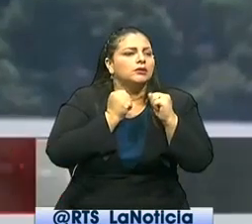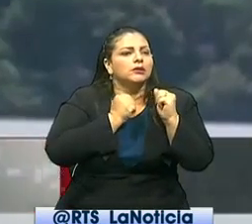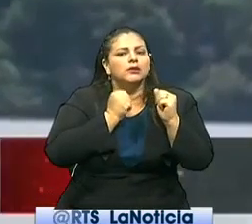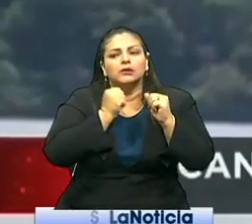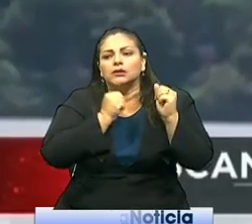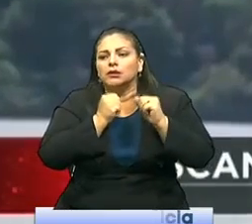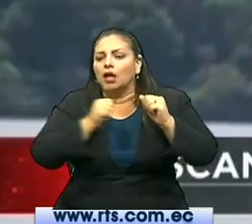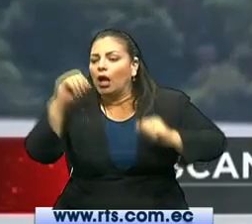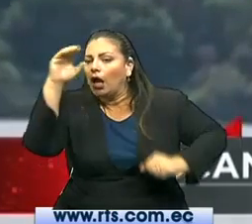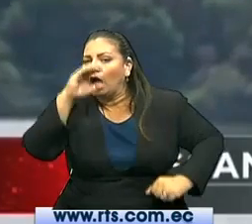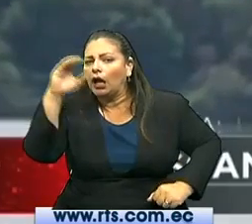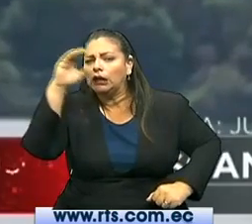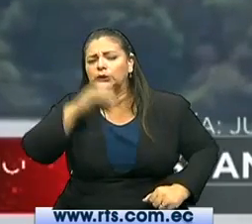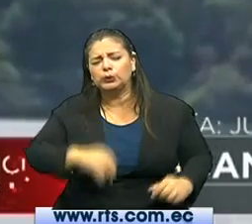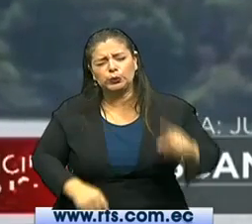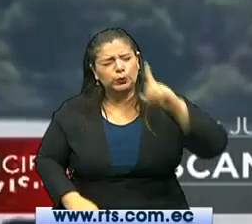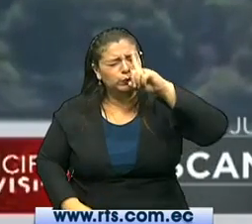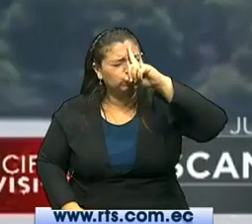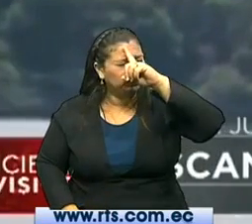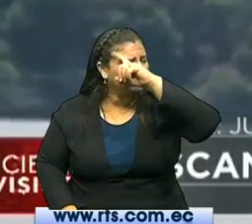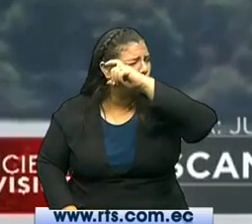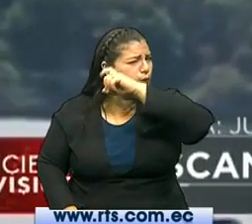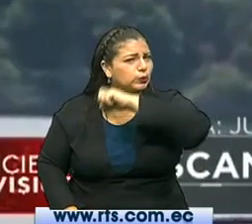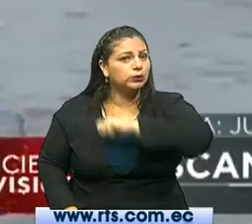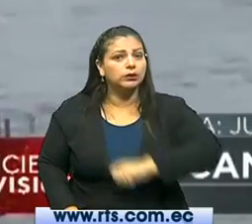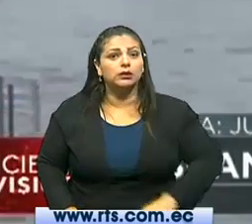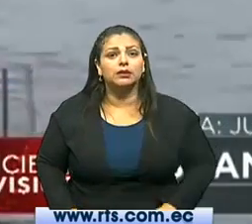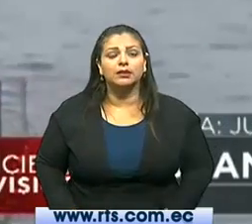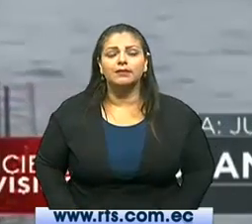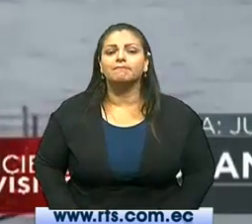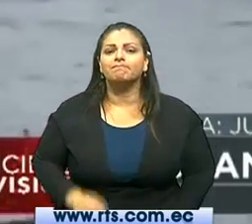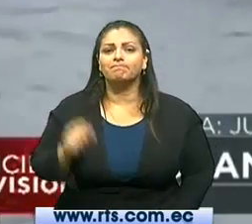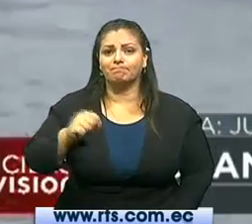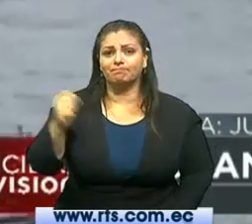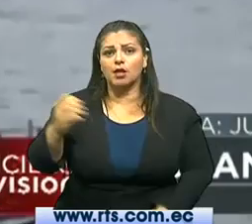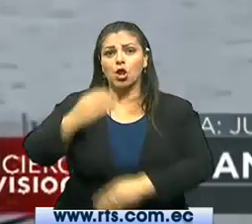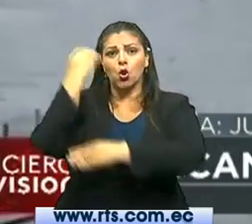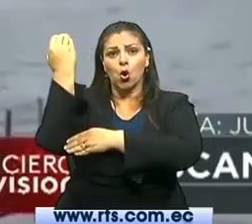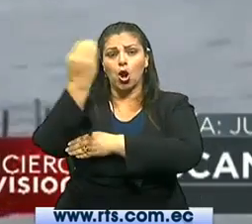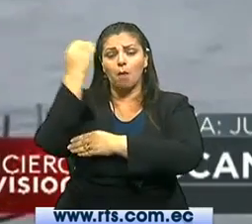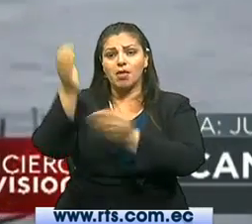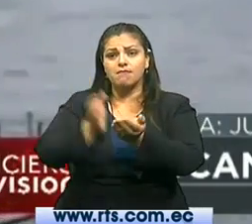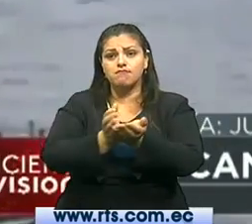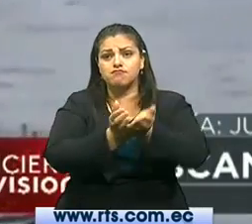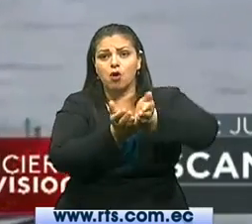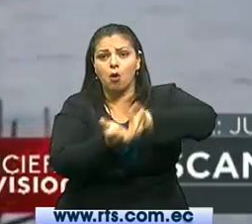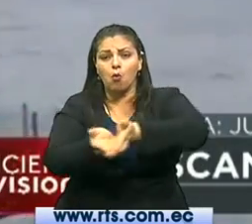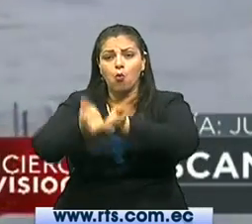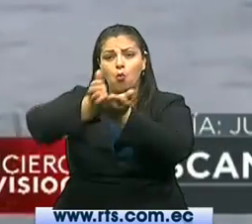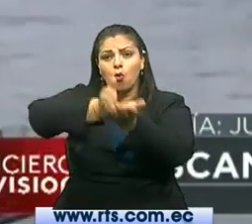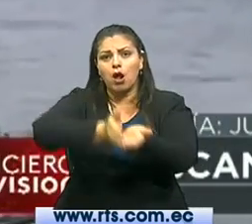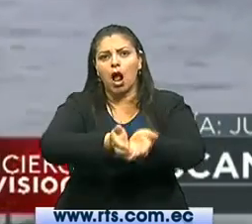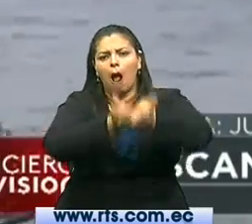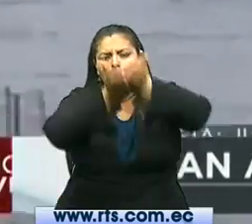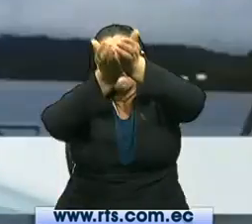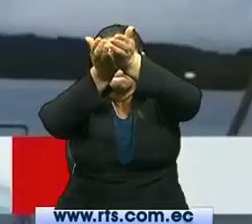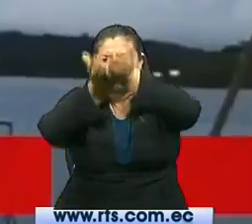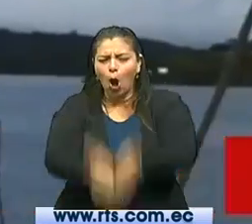En este momento ya pasaron más de 24 horas desde que el catamarán Almirante naufragó en aguas de la represa del Peñol en Guatapé,